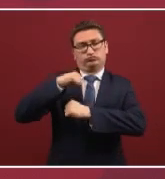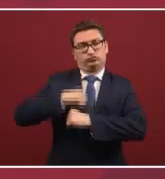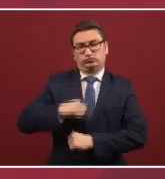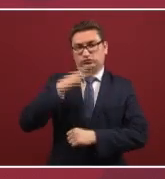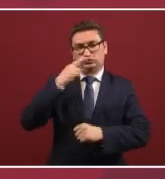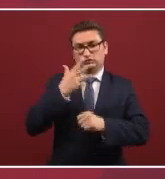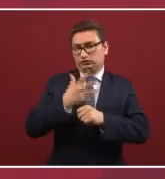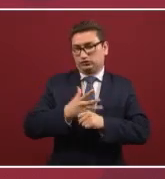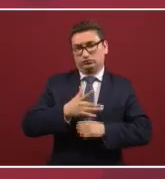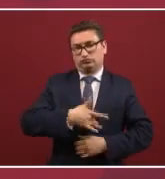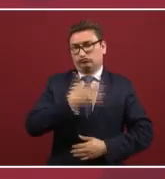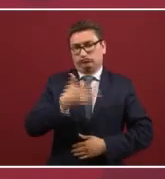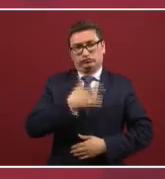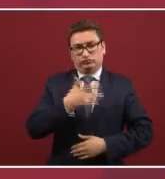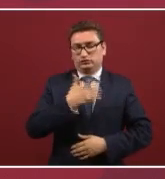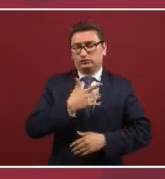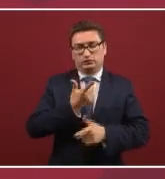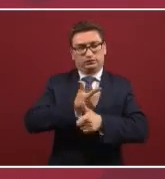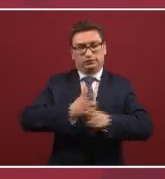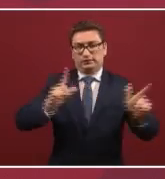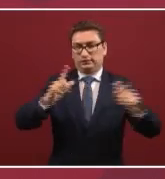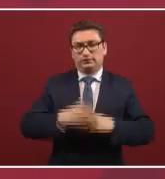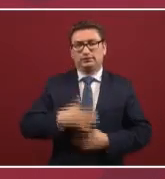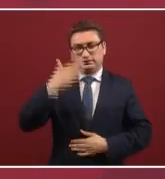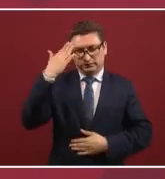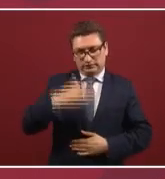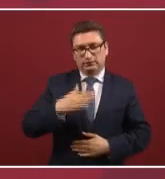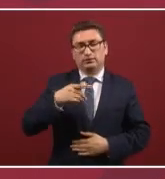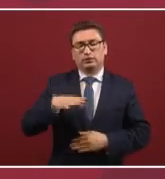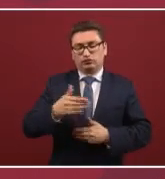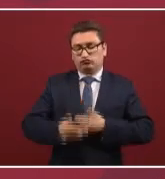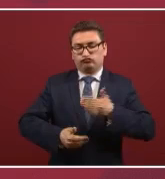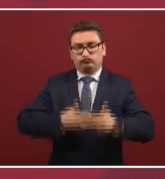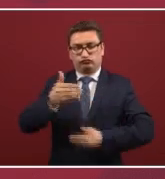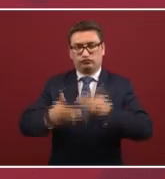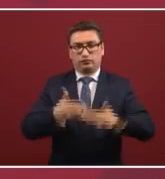procesos, como aquí se dijo, en los 3 países.